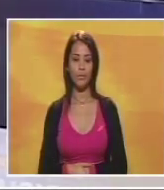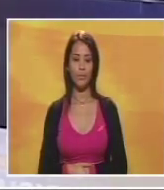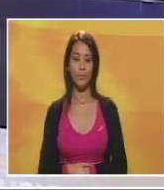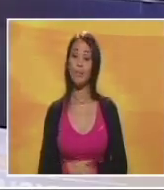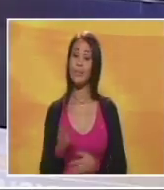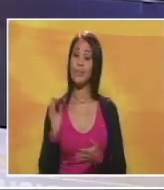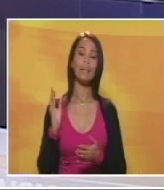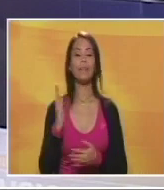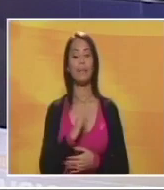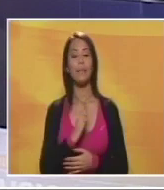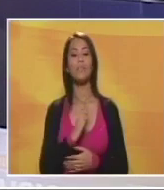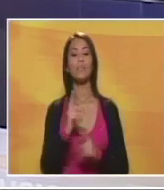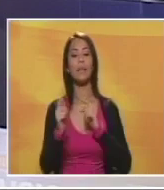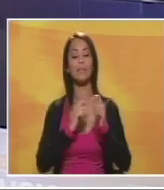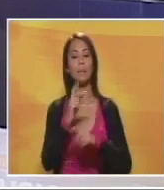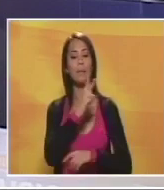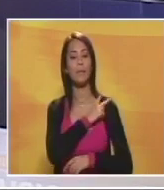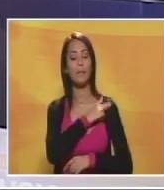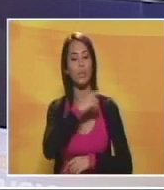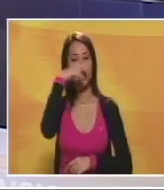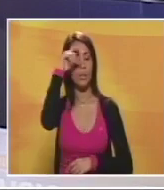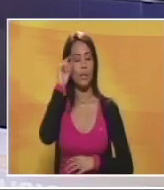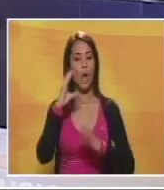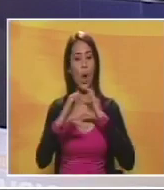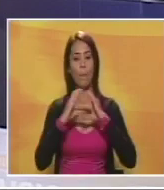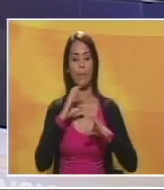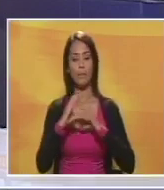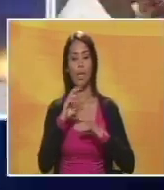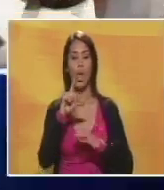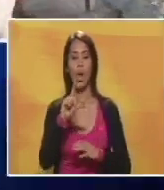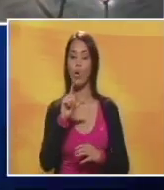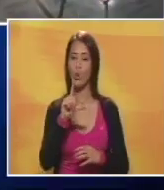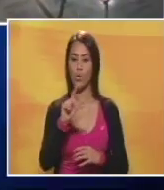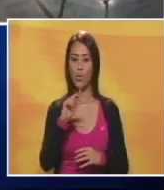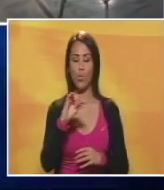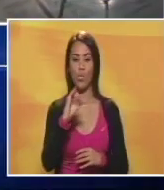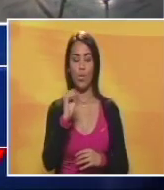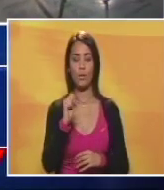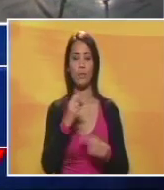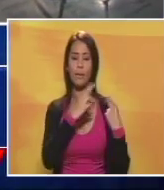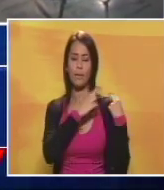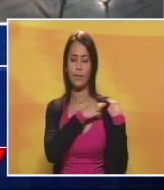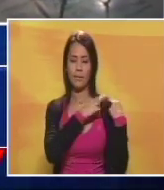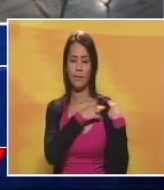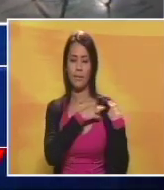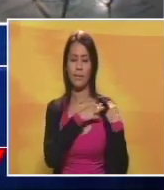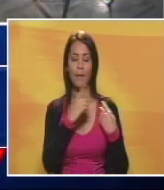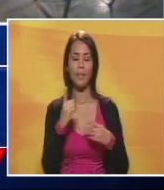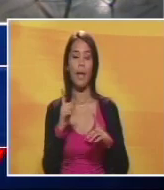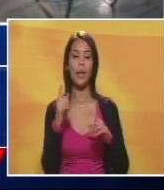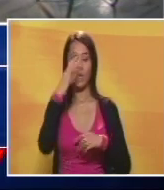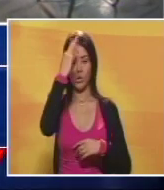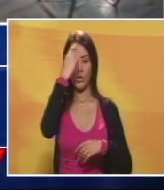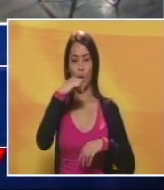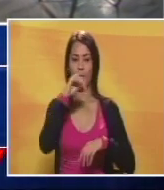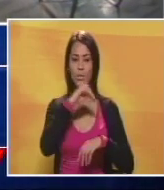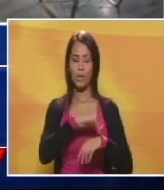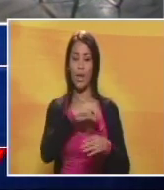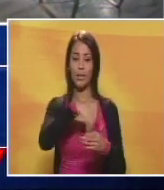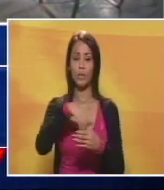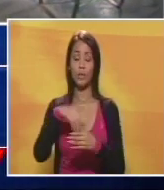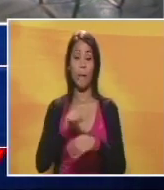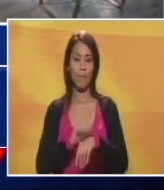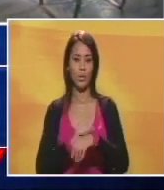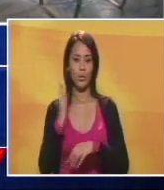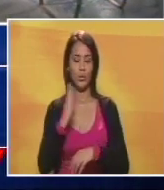Al regreso, en entrevista a Venevisión, Endrina estará conversando con Luis Emilio Rondón, rector principal del Consejo Nacional Electoral. Eso será en